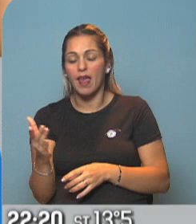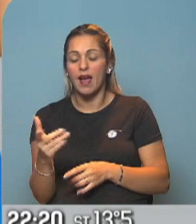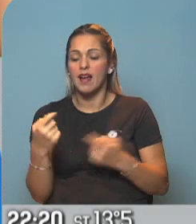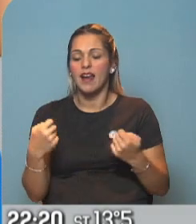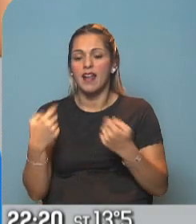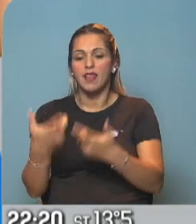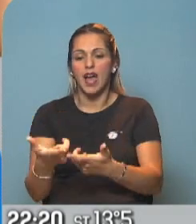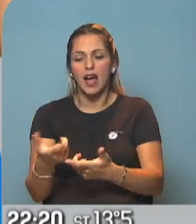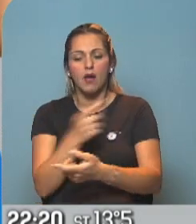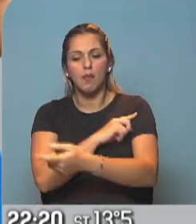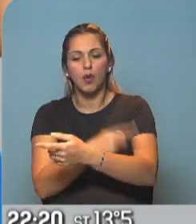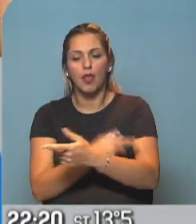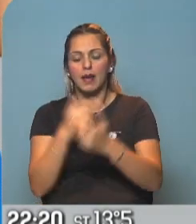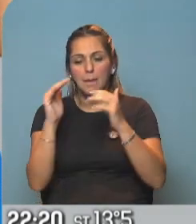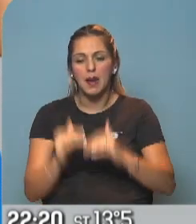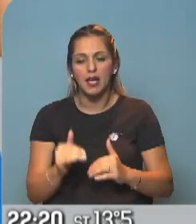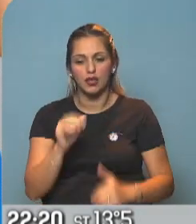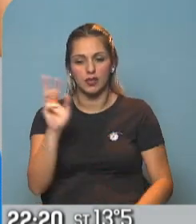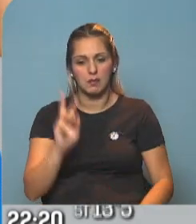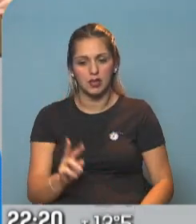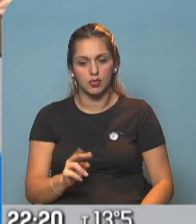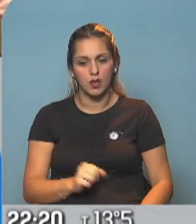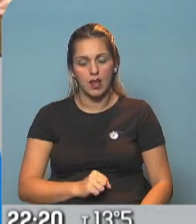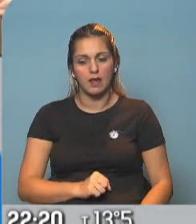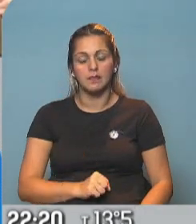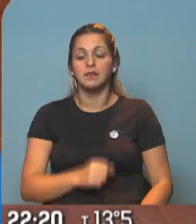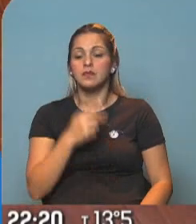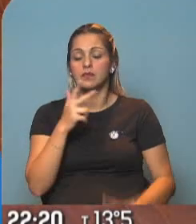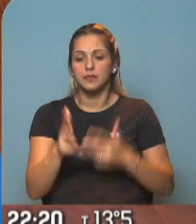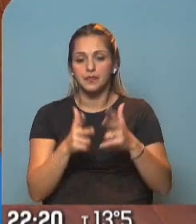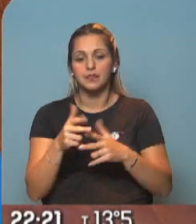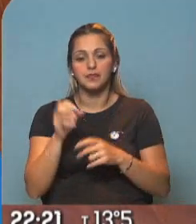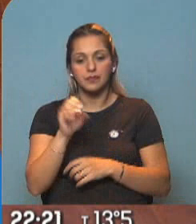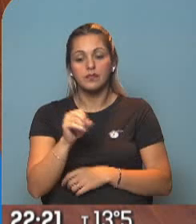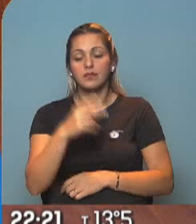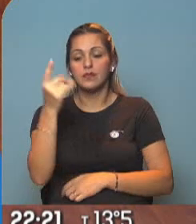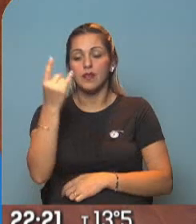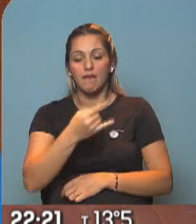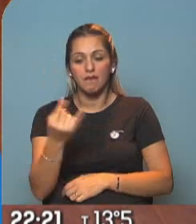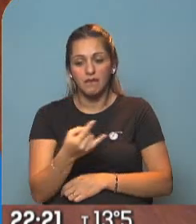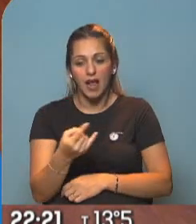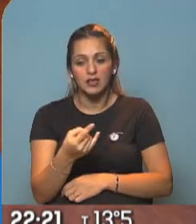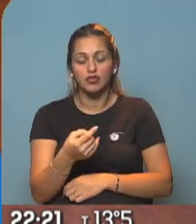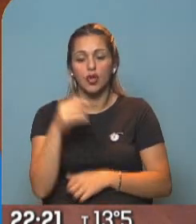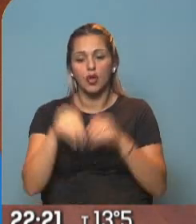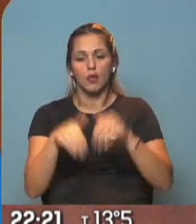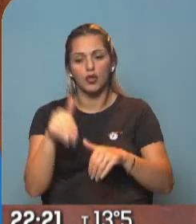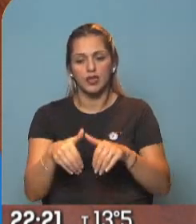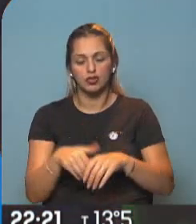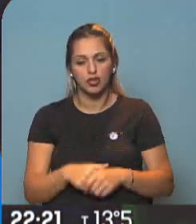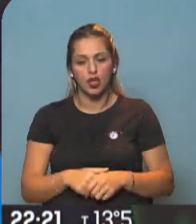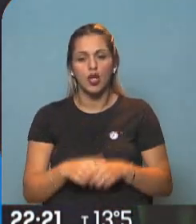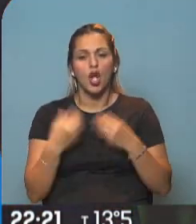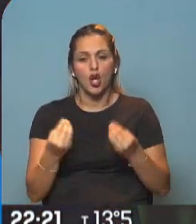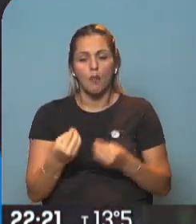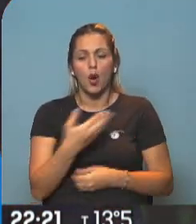potencias la posibilidad de intervenir en Venezuela, ¿no? Bueno, farsa electoral fue lo que se llamó elecciones el domingo. ¿Qué margen de legitimidad puede tener